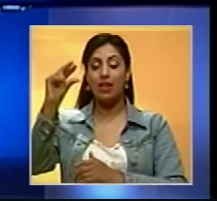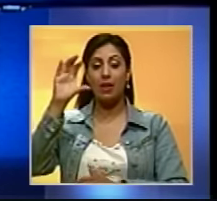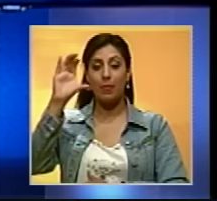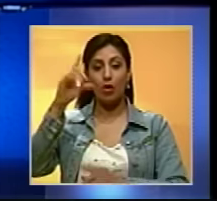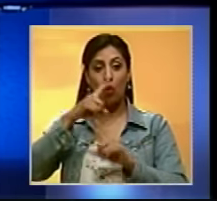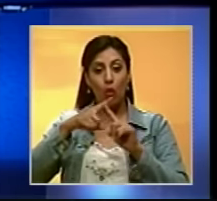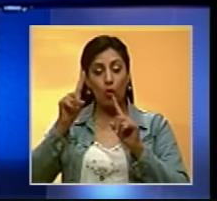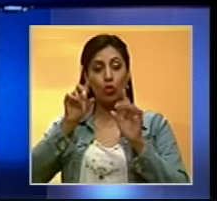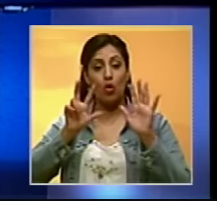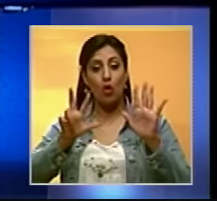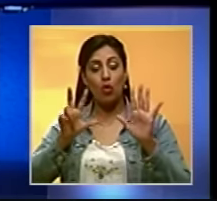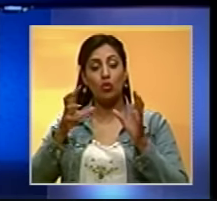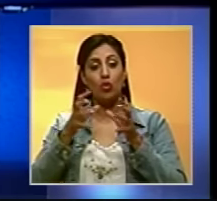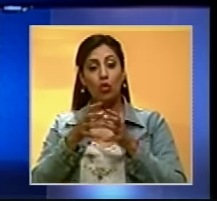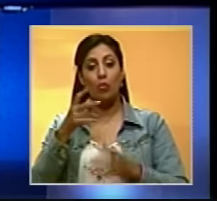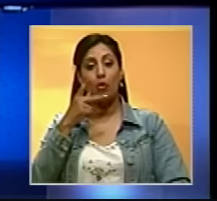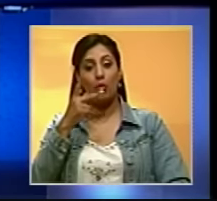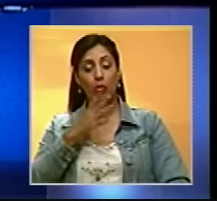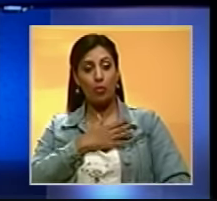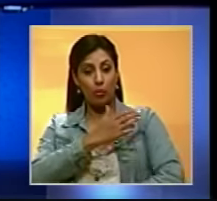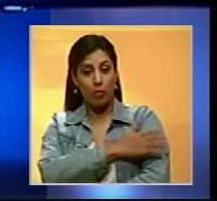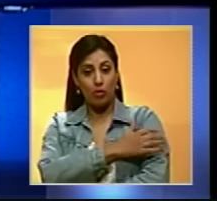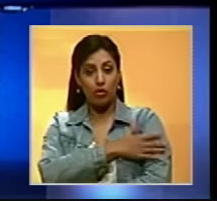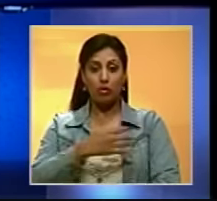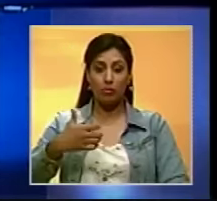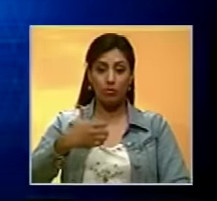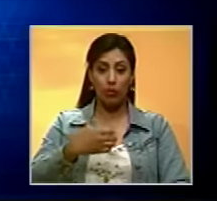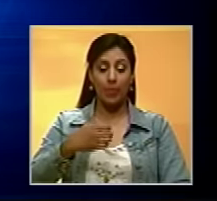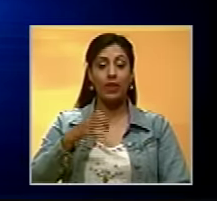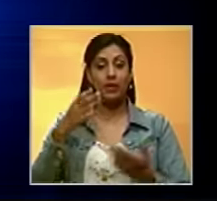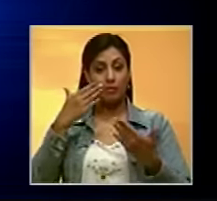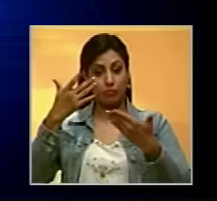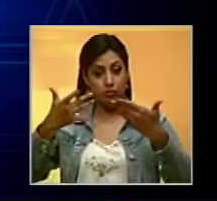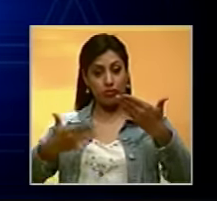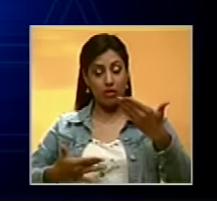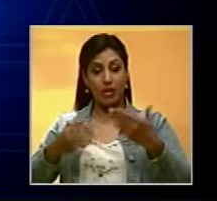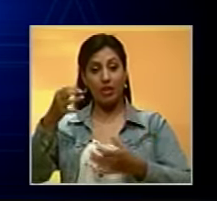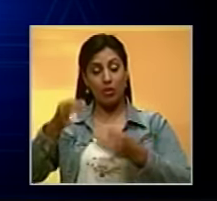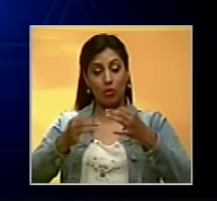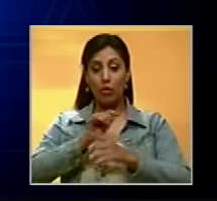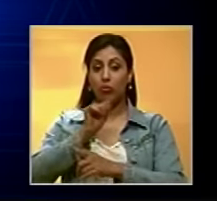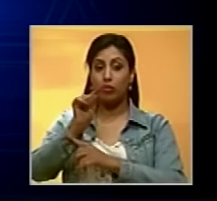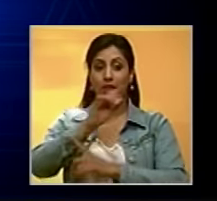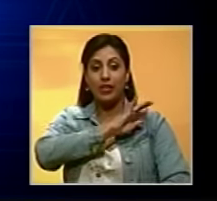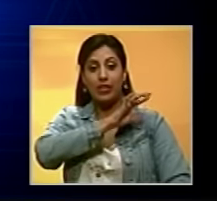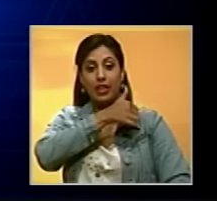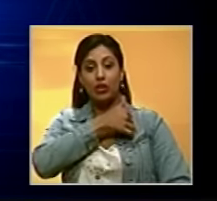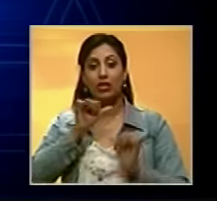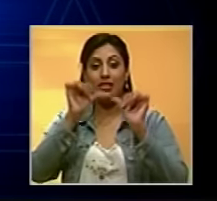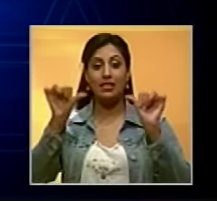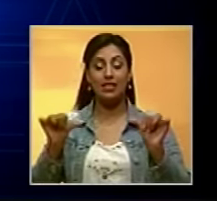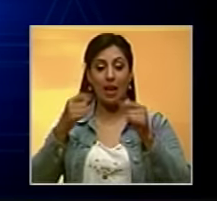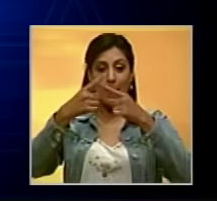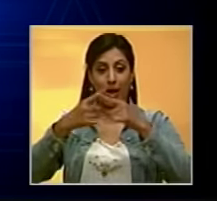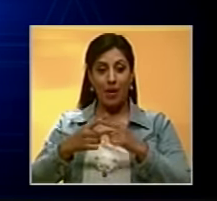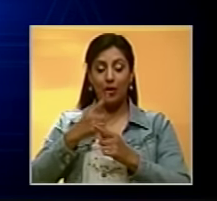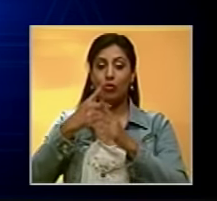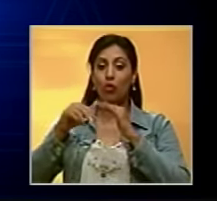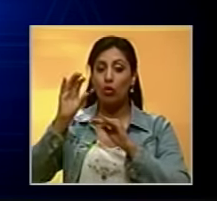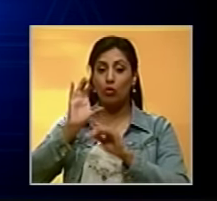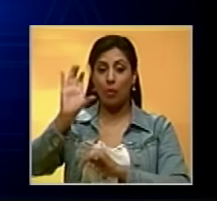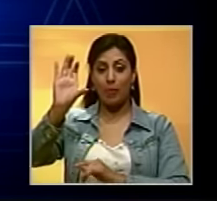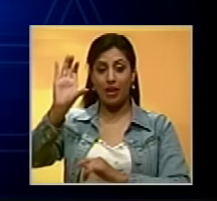país a ocho dirigentes políticos de la oposición el oficio que el tribunal dirigió al director del sistema administrativo de inmigración y